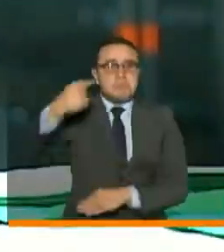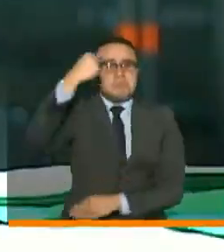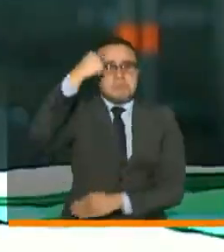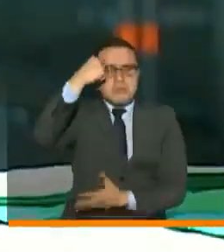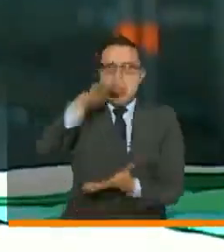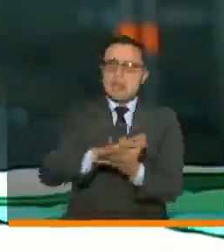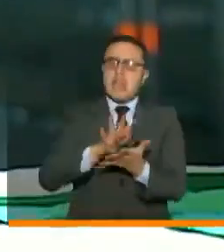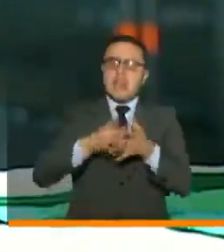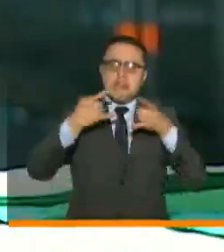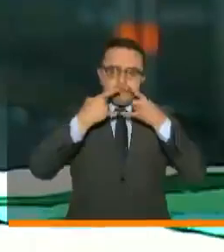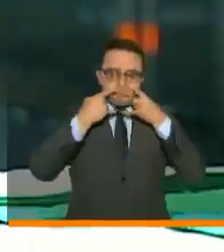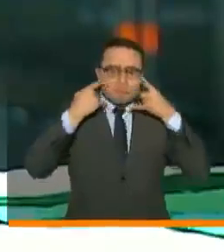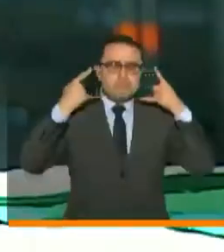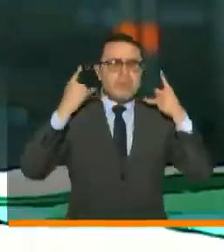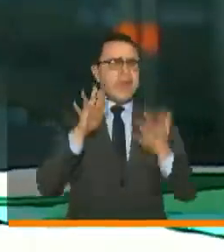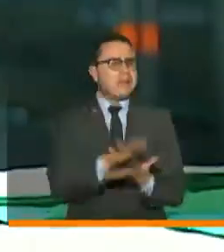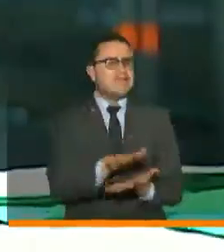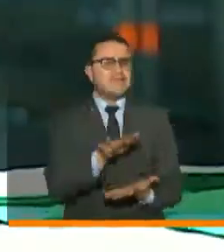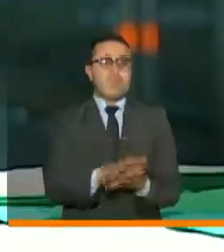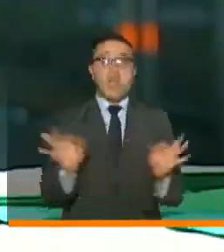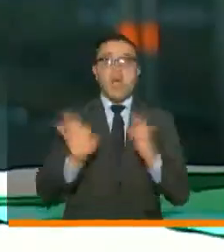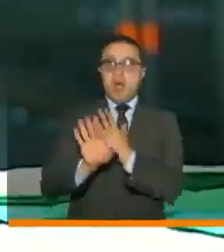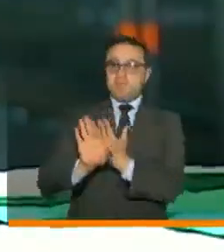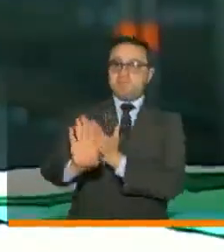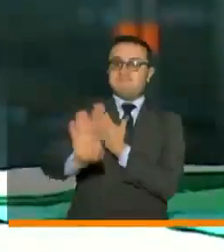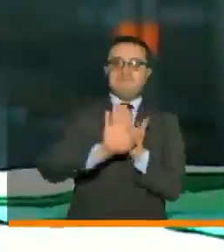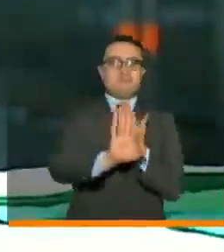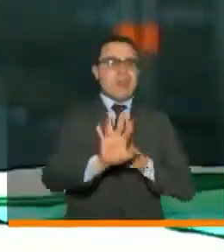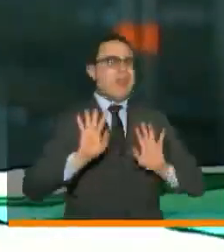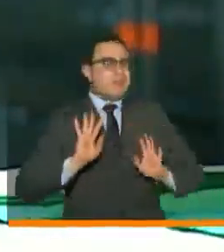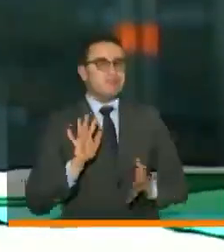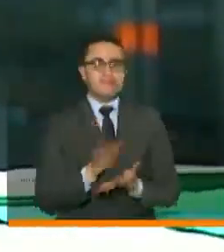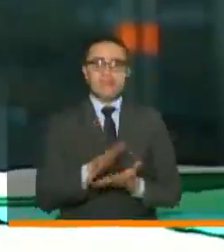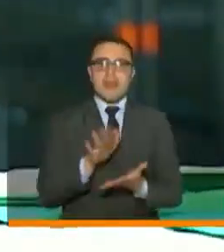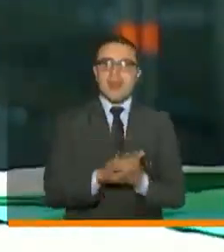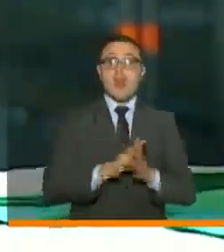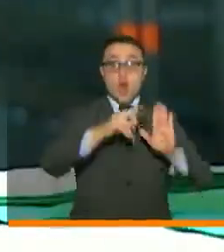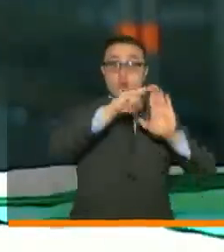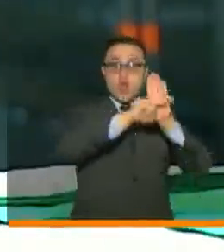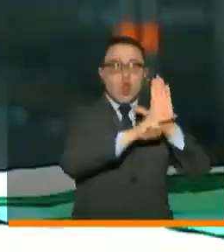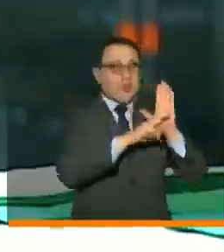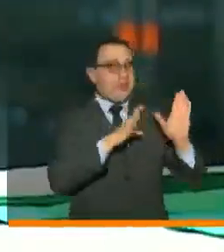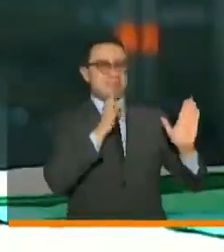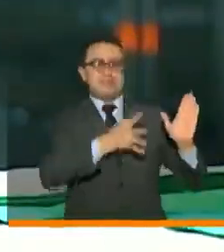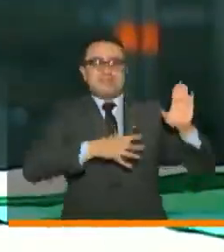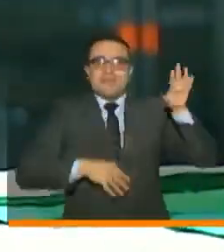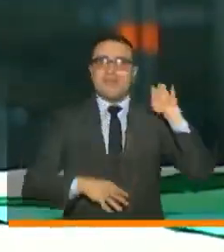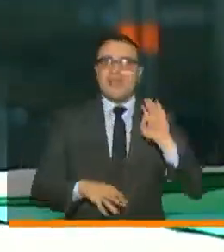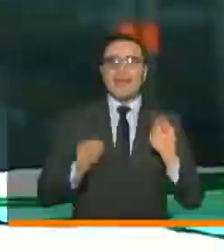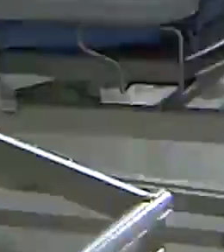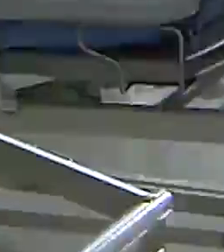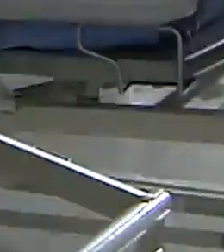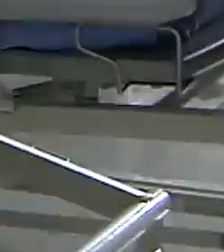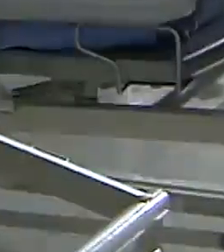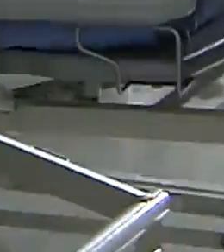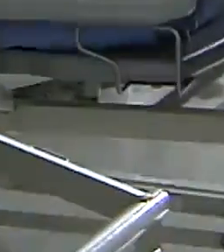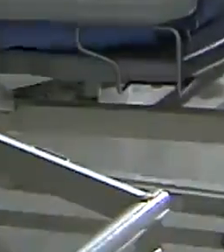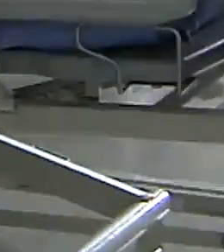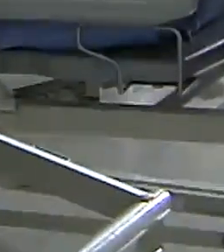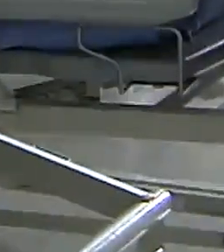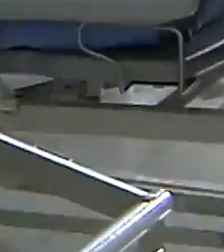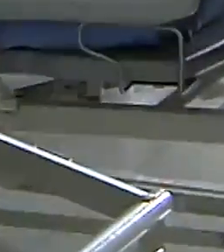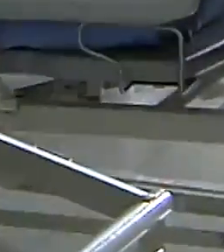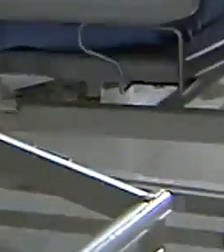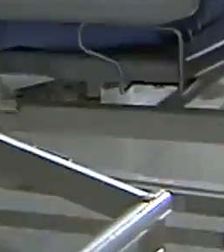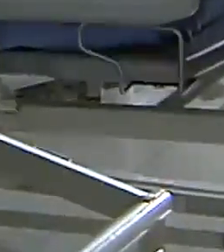distanciamiento físico o nos relajamos en los siglos protocolos de bioseguridad y nos aglomerados las consecuencias sabemos cuáles son y es